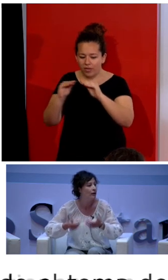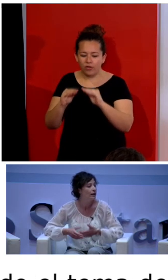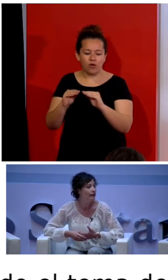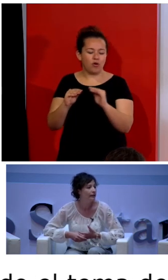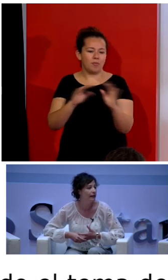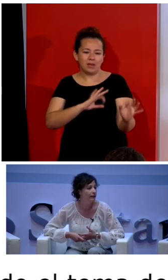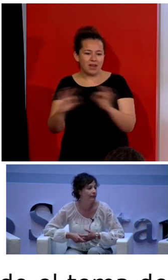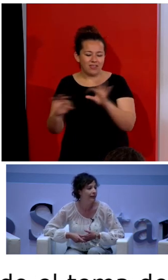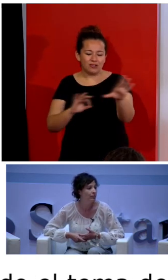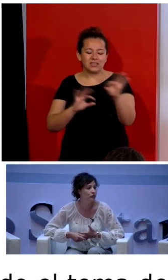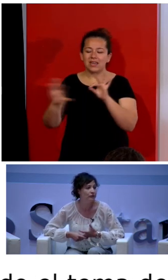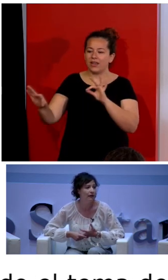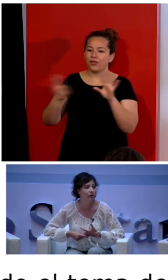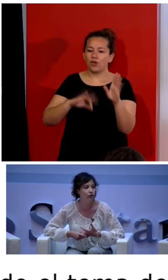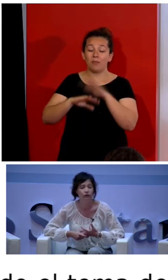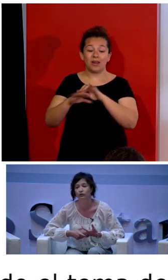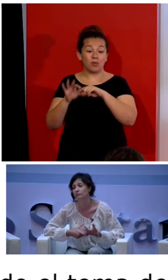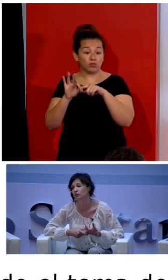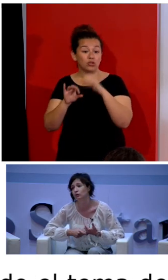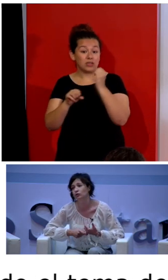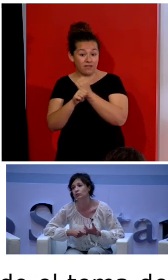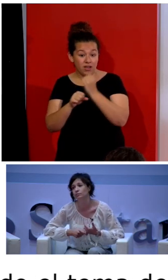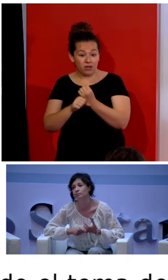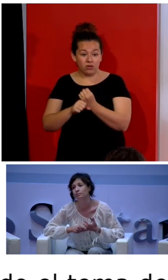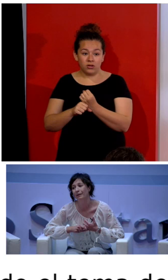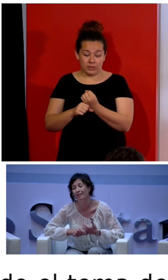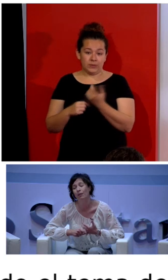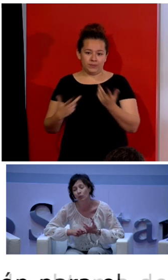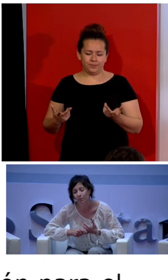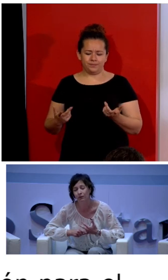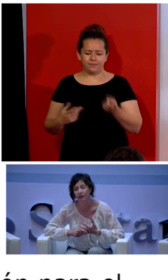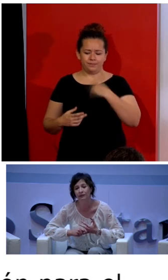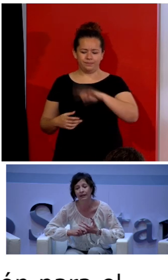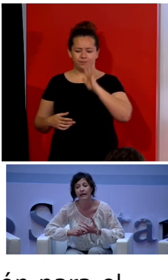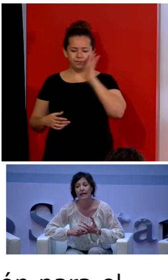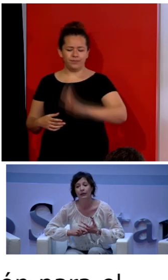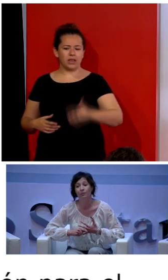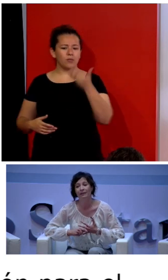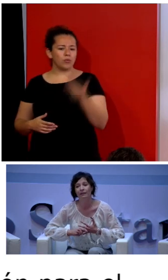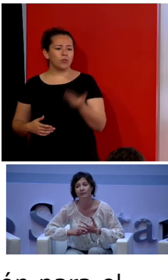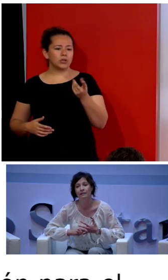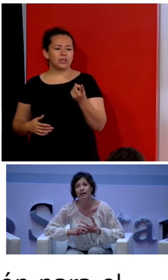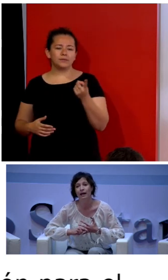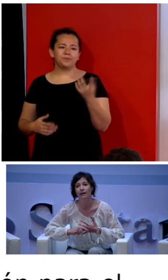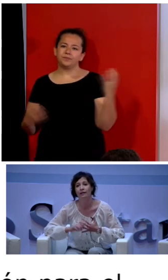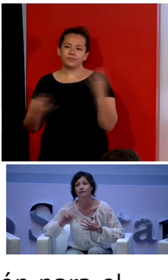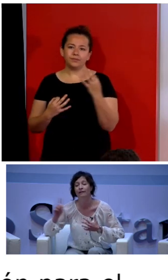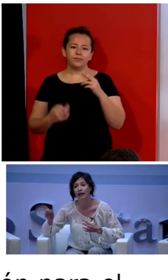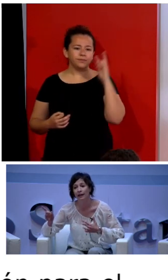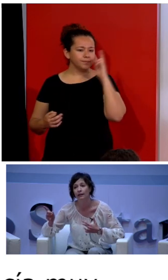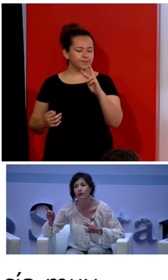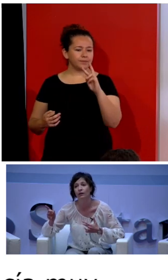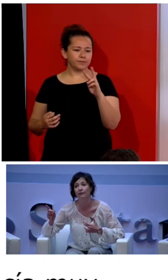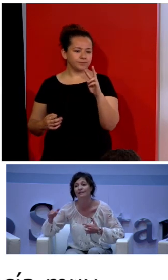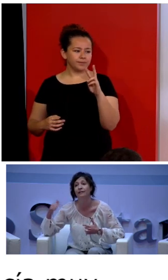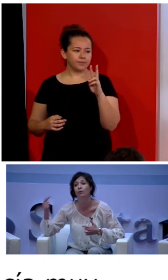selección para el puesto de trabajo, sino nos parecía muy importante el no perder de vista el final